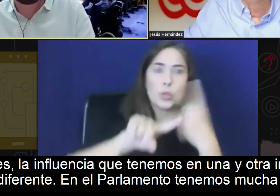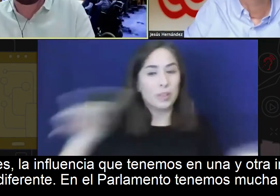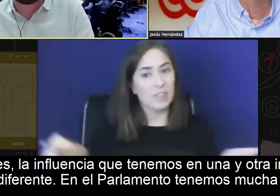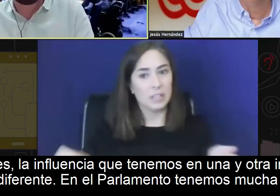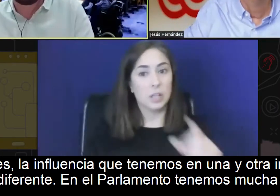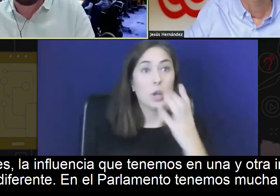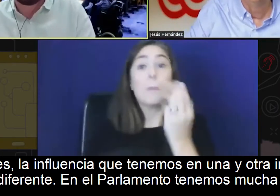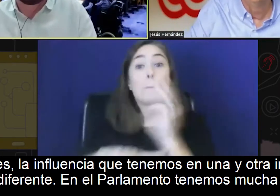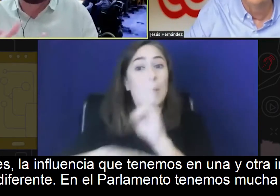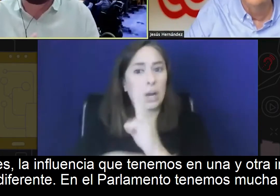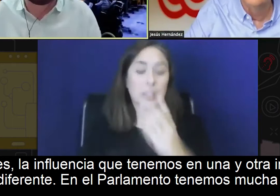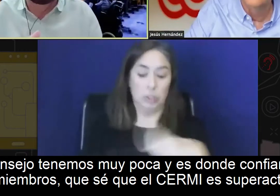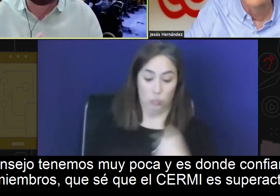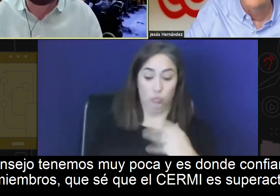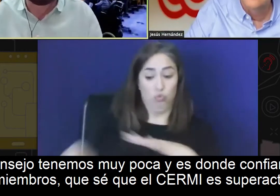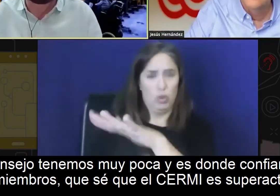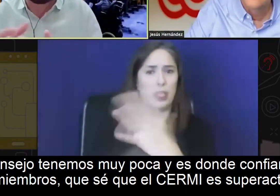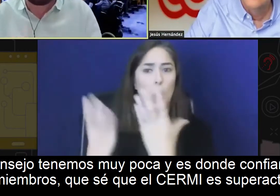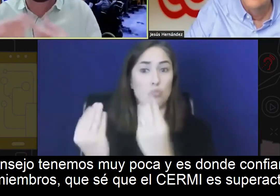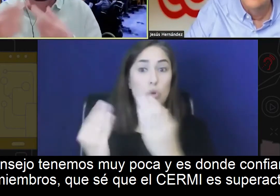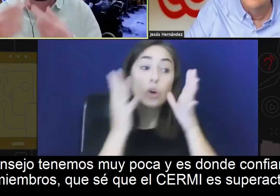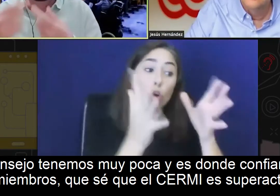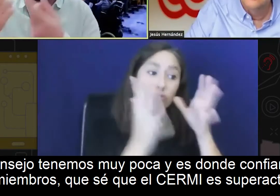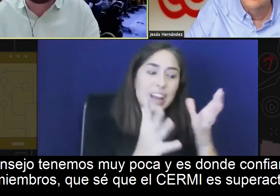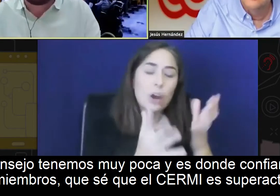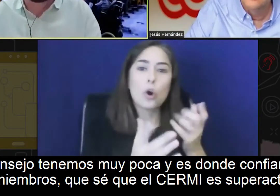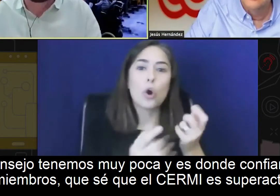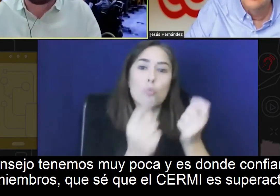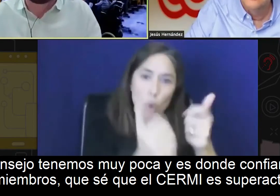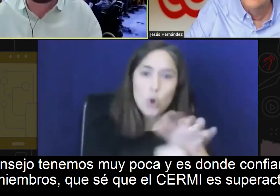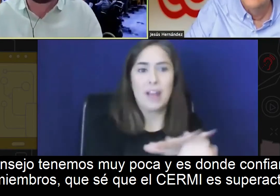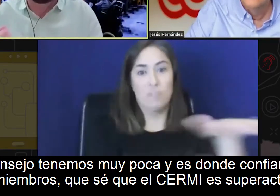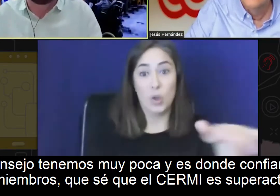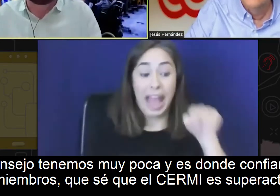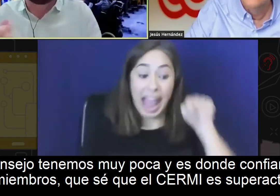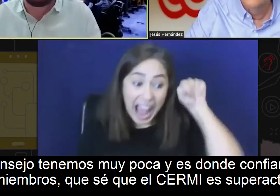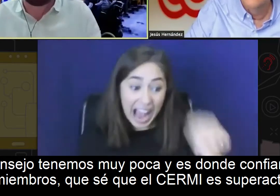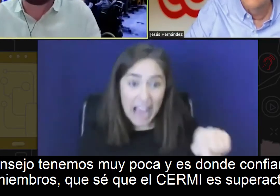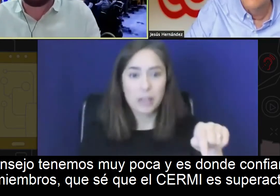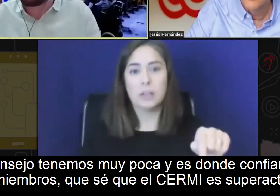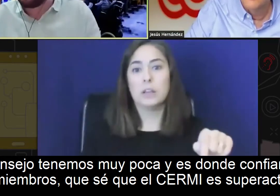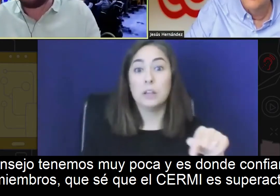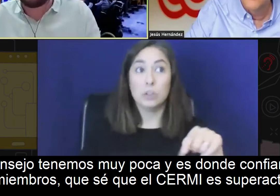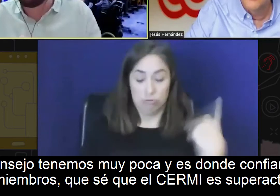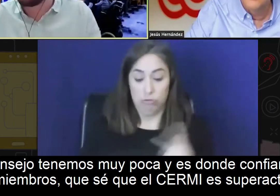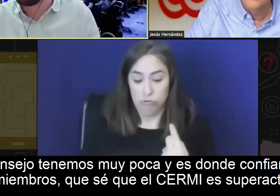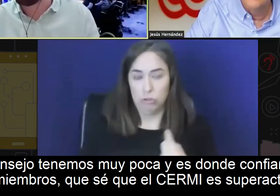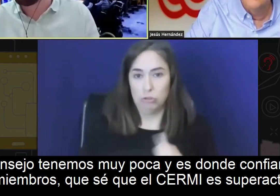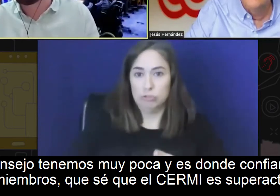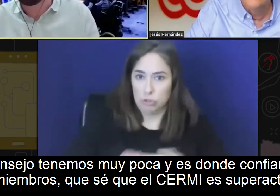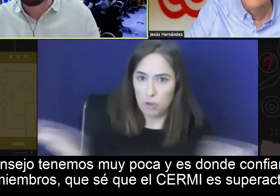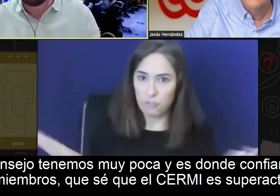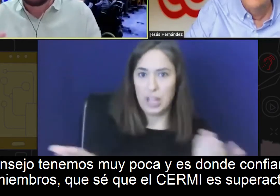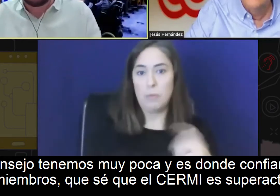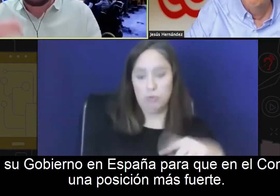influencia, podríamos decir, y en el Consejo tenemos muy poca, y es donde confiamos en que nuestros miembros, que yo sé que el CERMI es súper activo